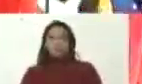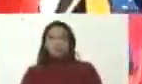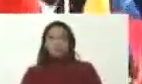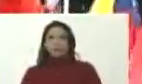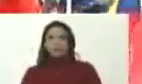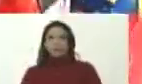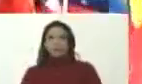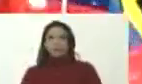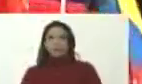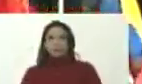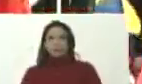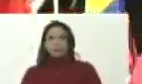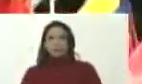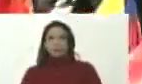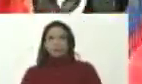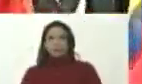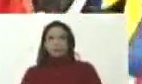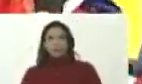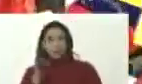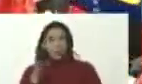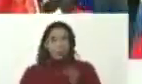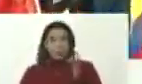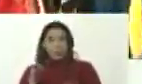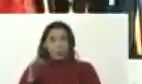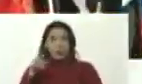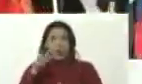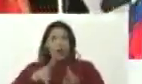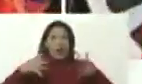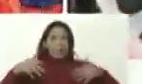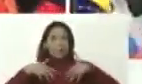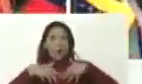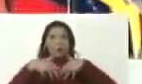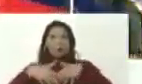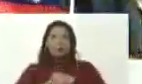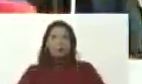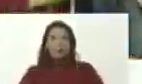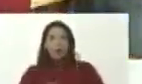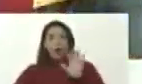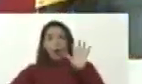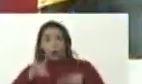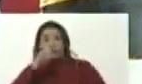Diosdado Cabello, justamente en esta gran movilización,